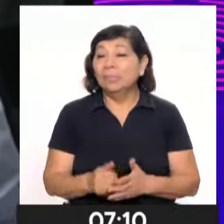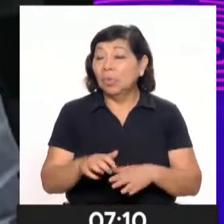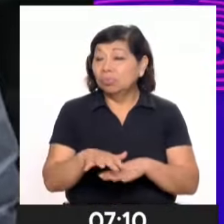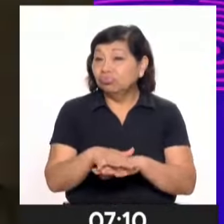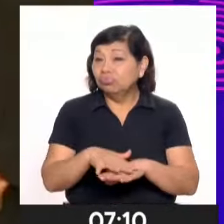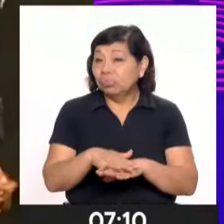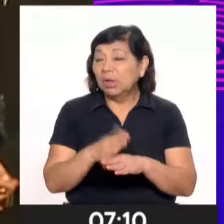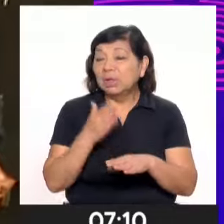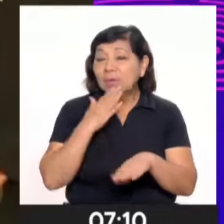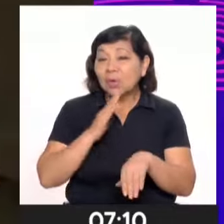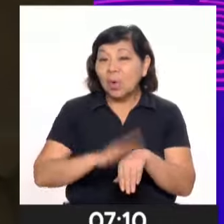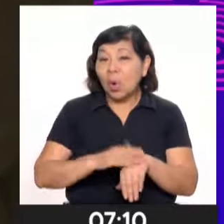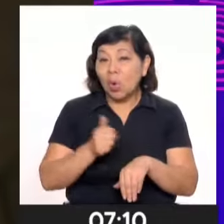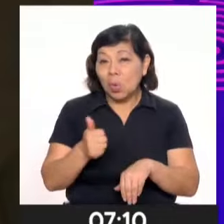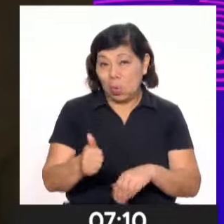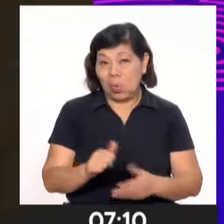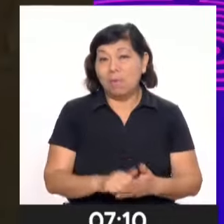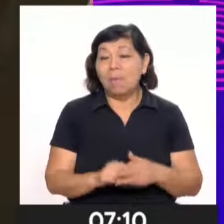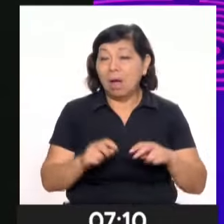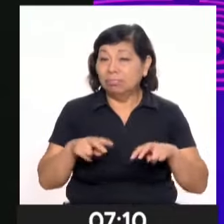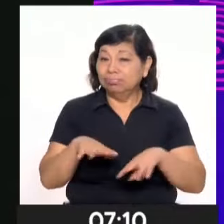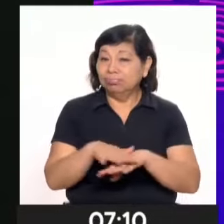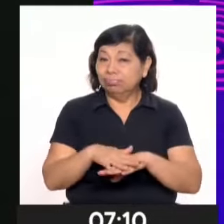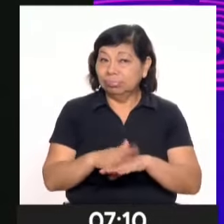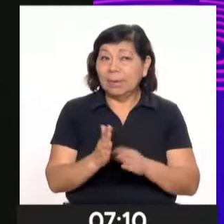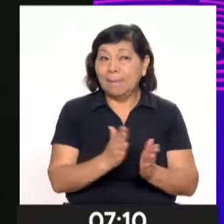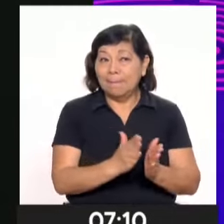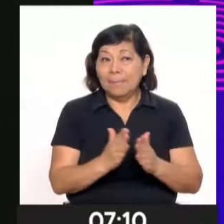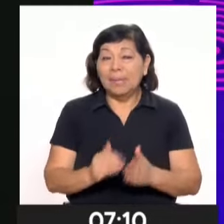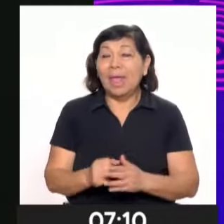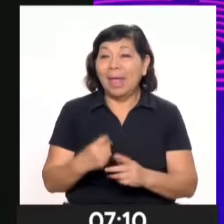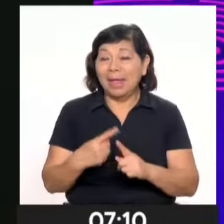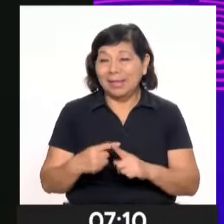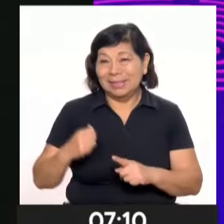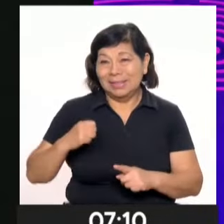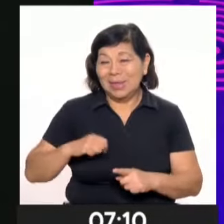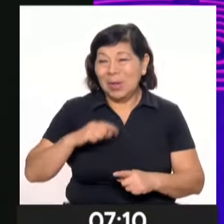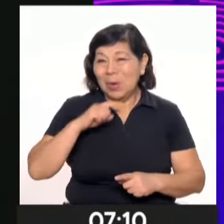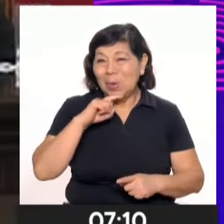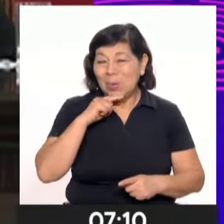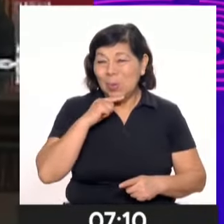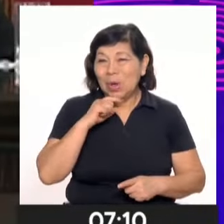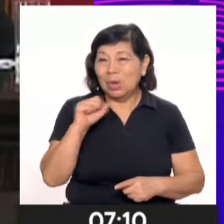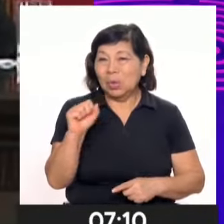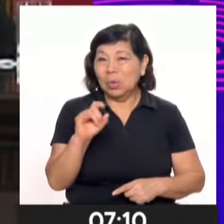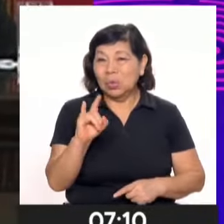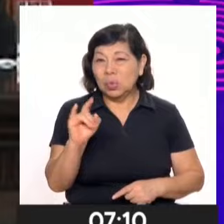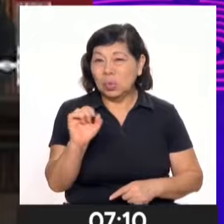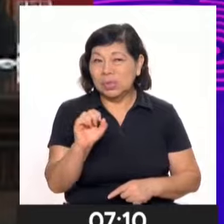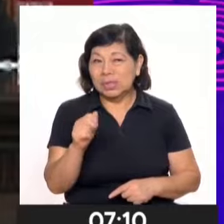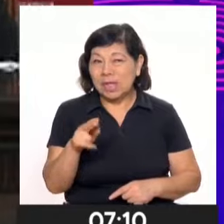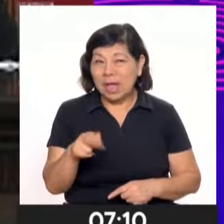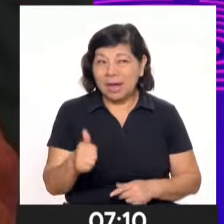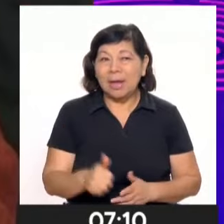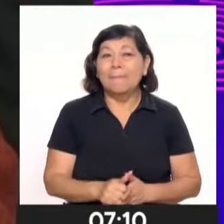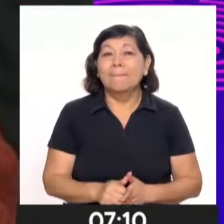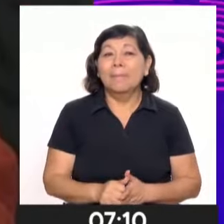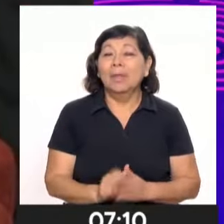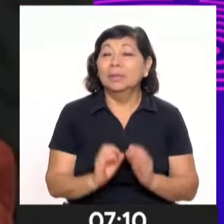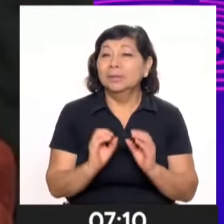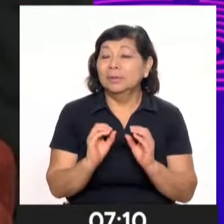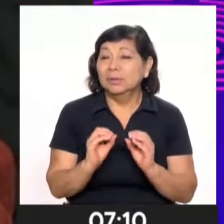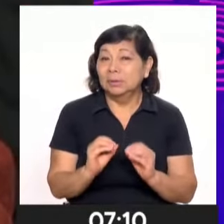civil responsable en la investigación preparatoria a la exalcaldesa de Lima, Susana Villarán, y otros. El magistrado